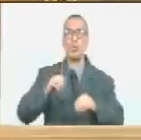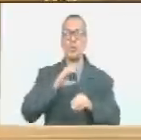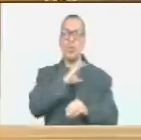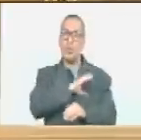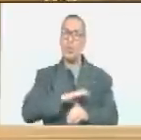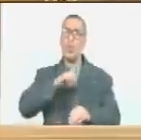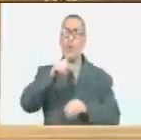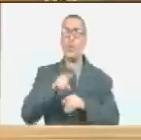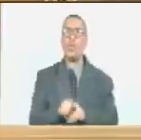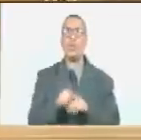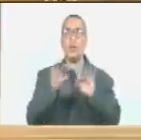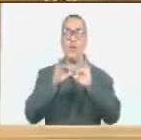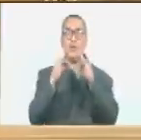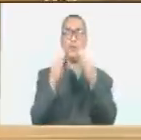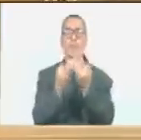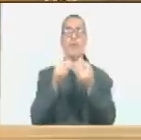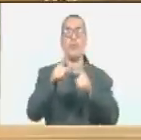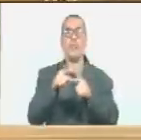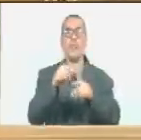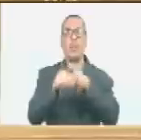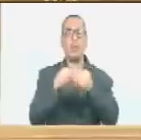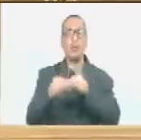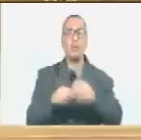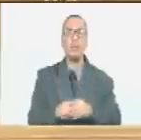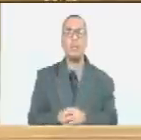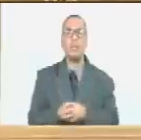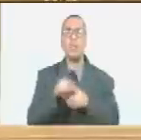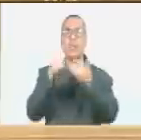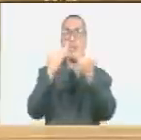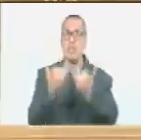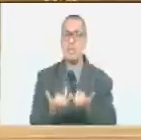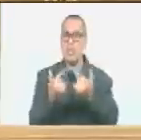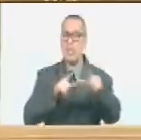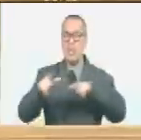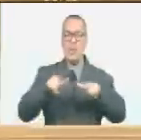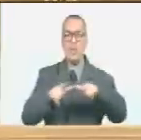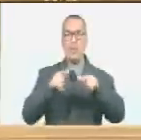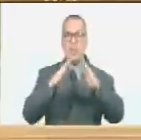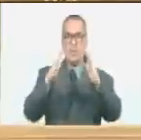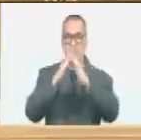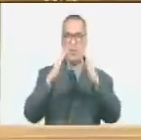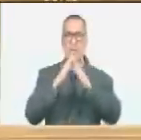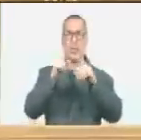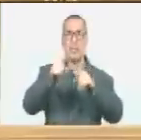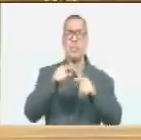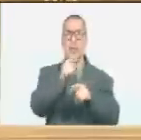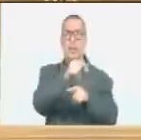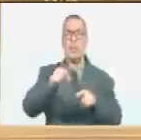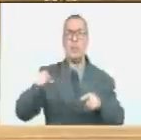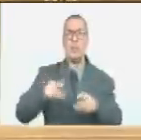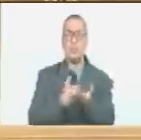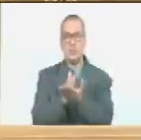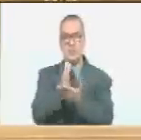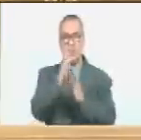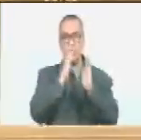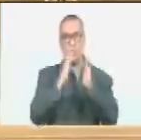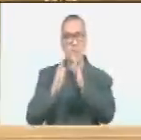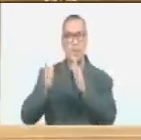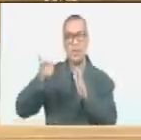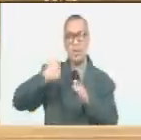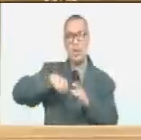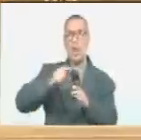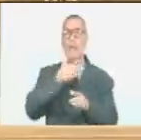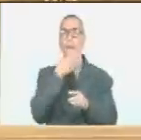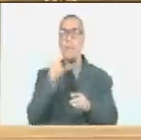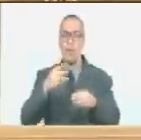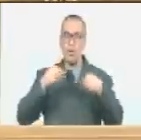comités multifamiliares de gestión. Es decir, cuando ya están construidas esas viviendas, bueno, la gente se sigue organizando para tener un